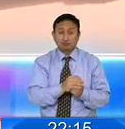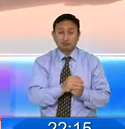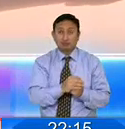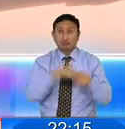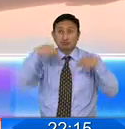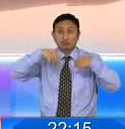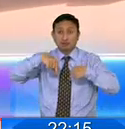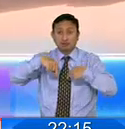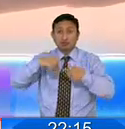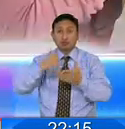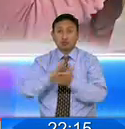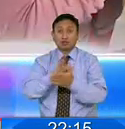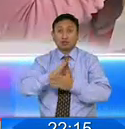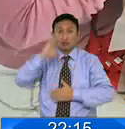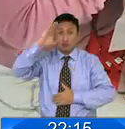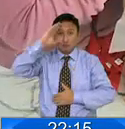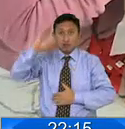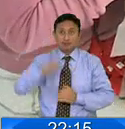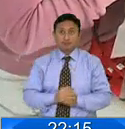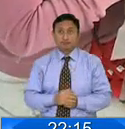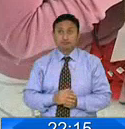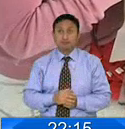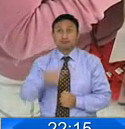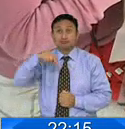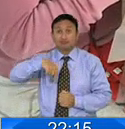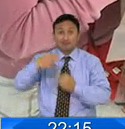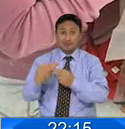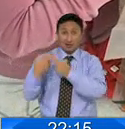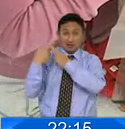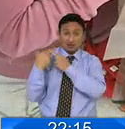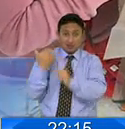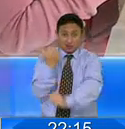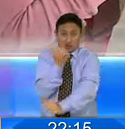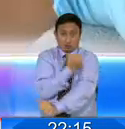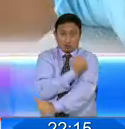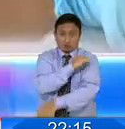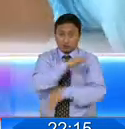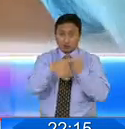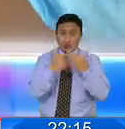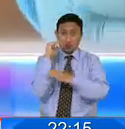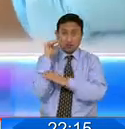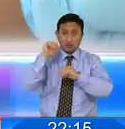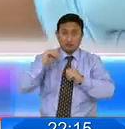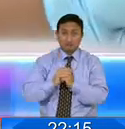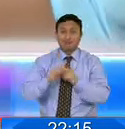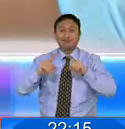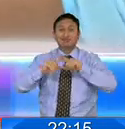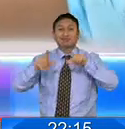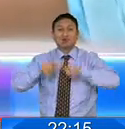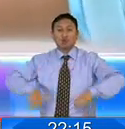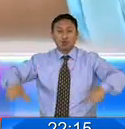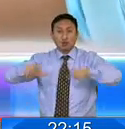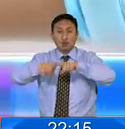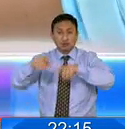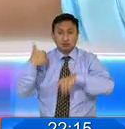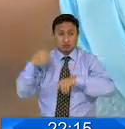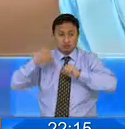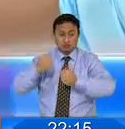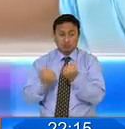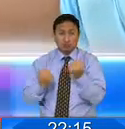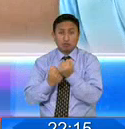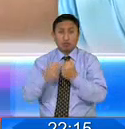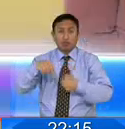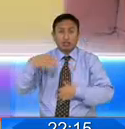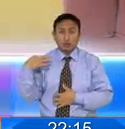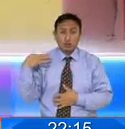aquí en la Escuela de Estado Mayor. Mientras continúa la tarea de inmunización a escala nacional, en varios lugares las autoridades cuentan con el apoyo de